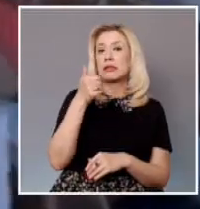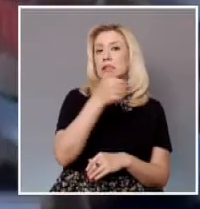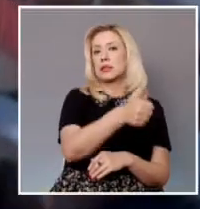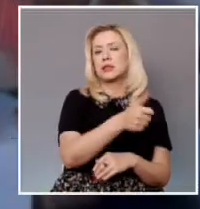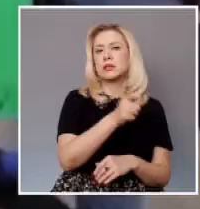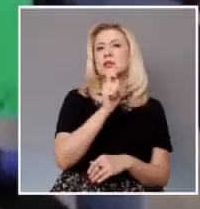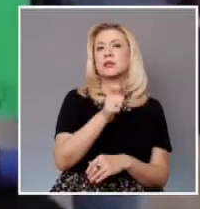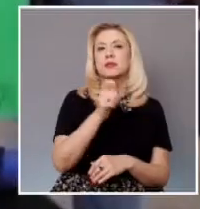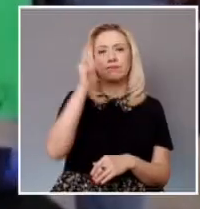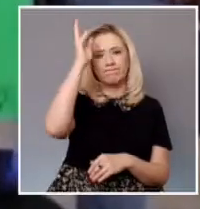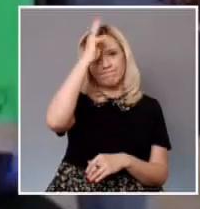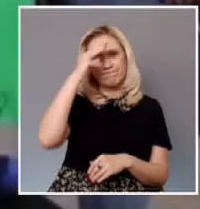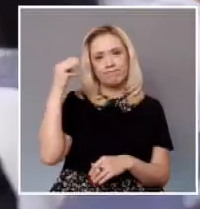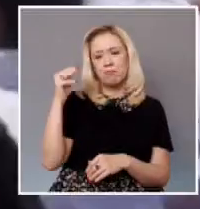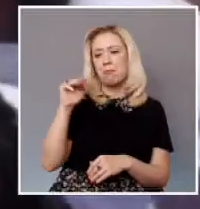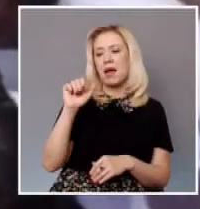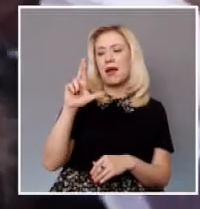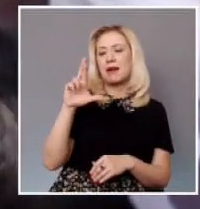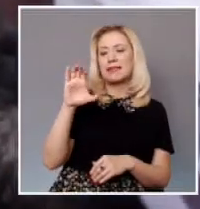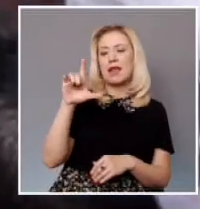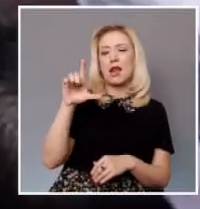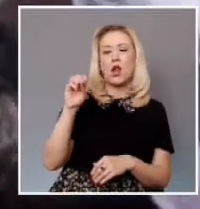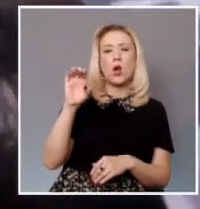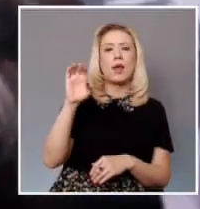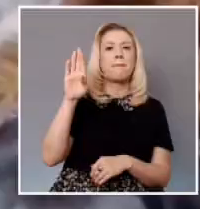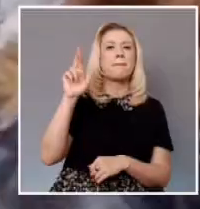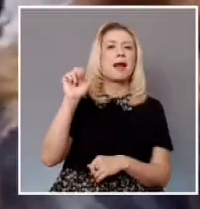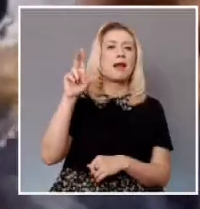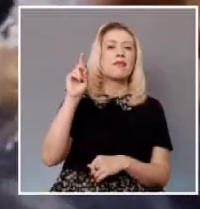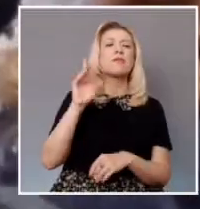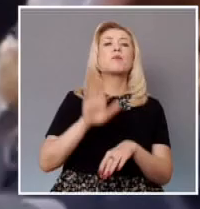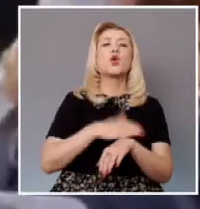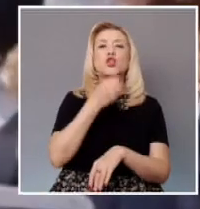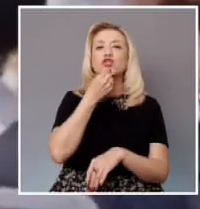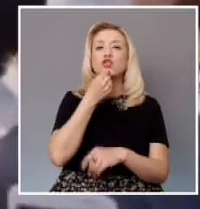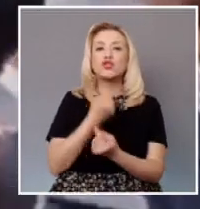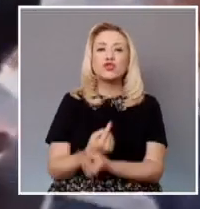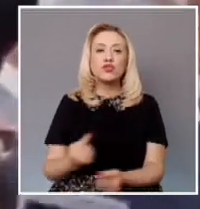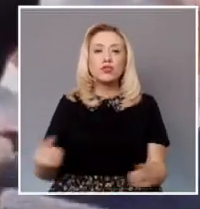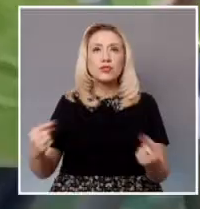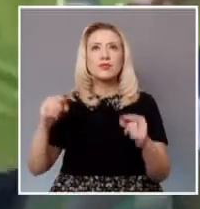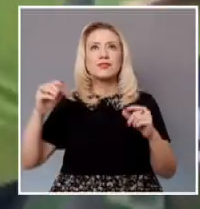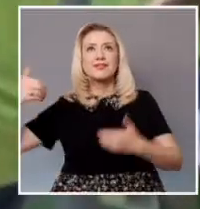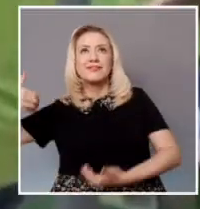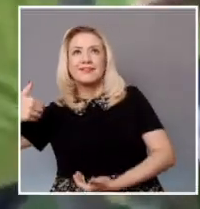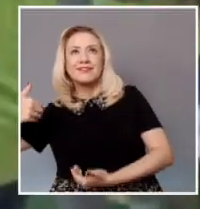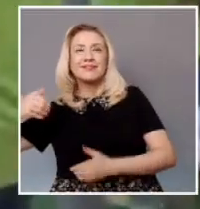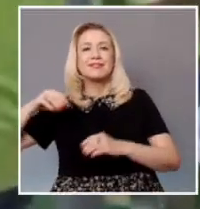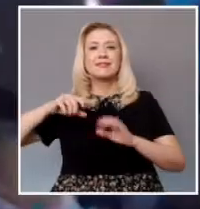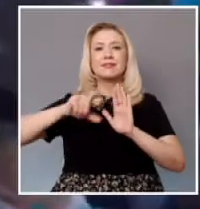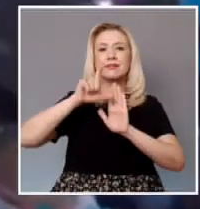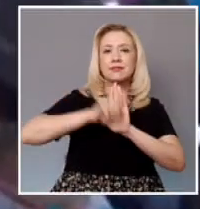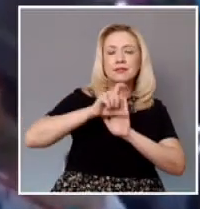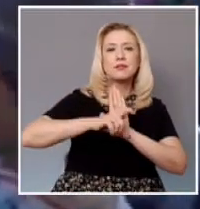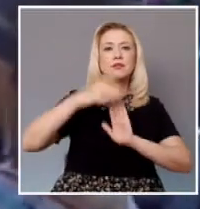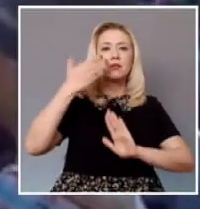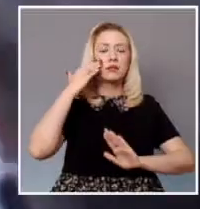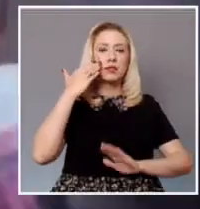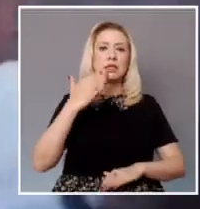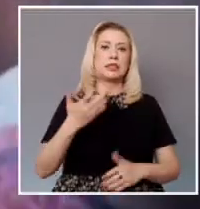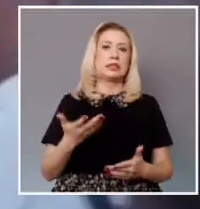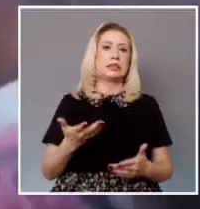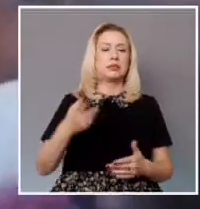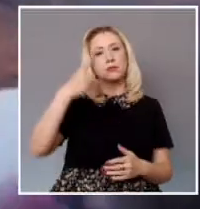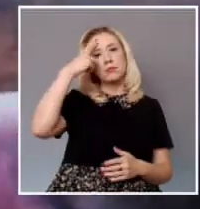Ebrard Casaubon por utilizar menores de edad en distintos mensajes publicados en redes sociales durante el proceso de selección